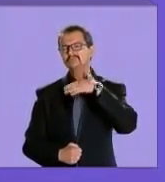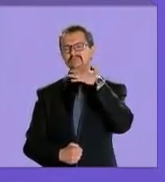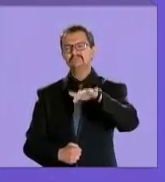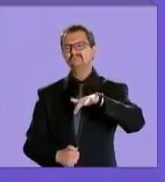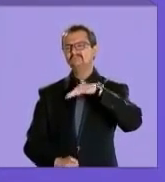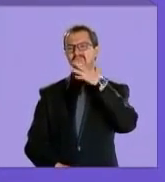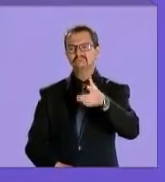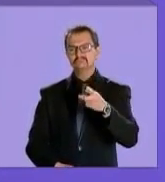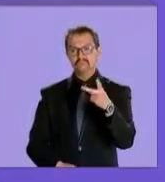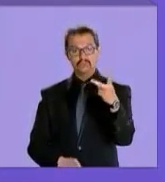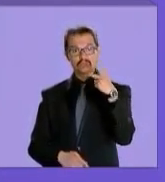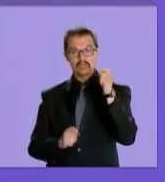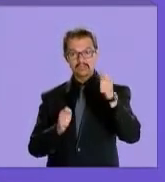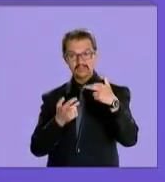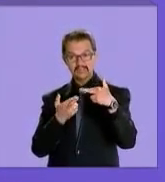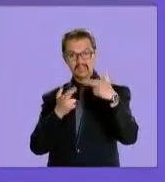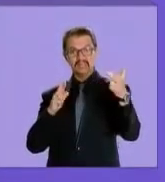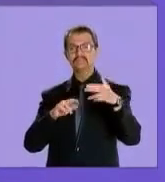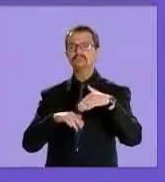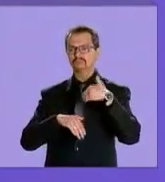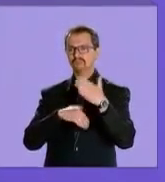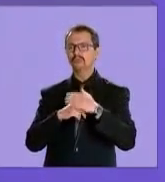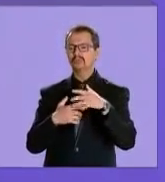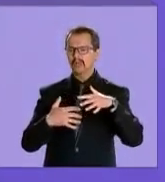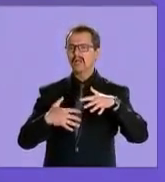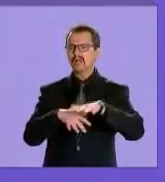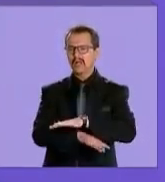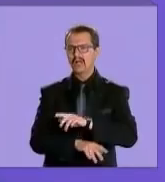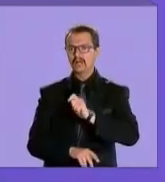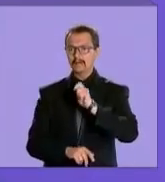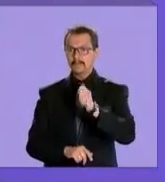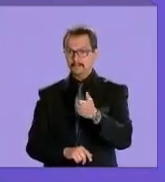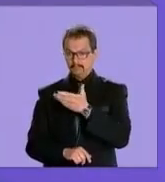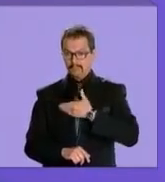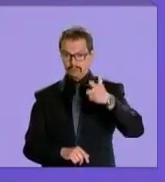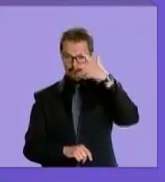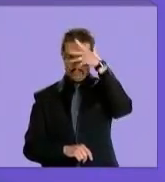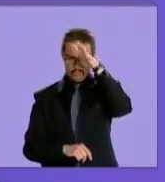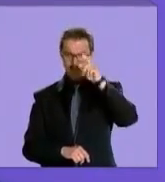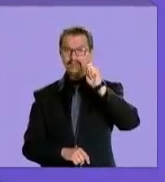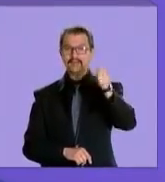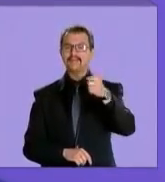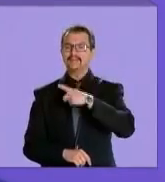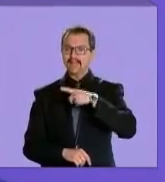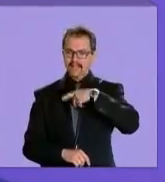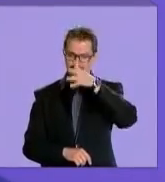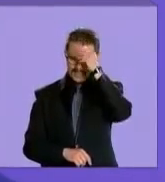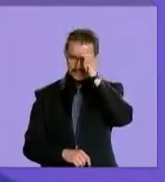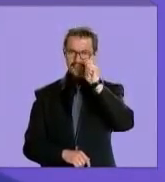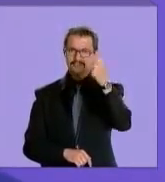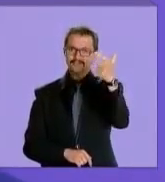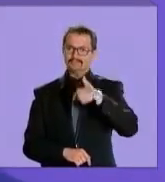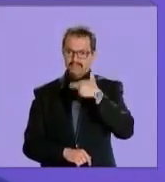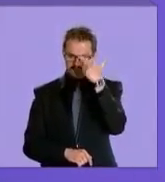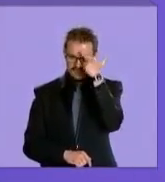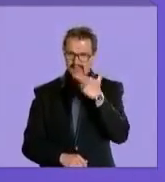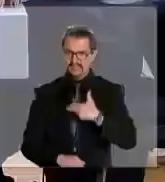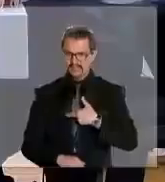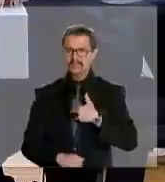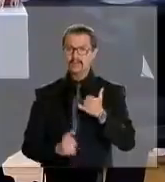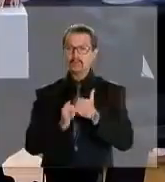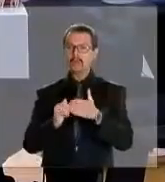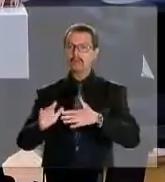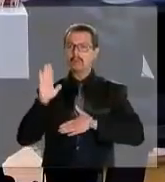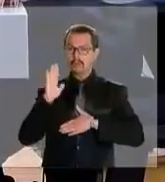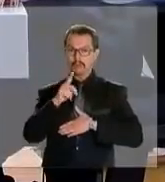tron va a tener que aprender a respetarnos eso te lo puedo garantizar gracias candidato de lópez obrador el candidato